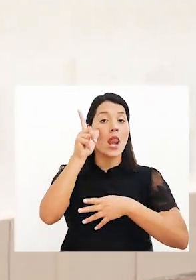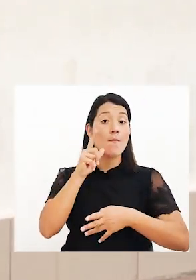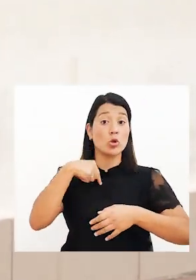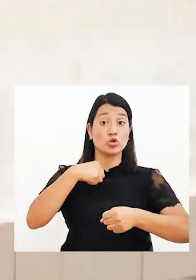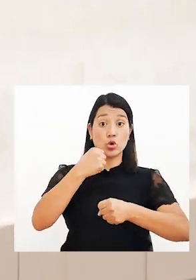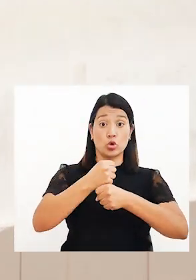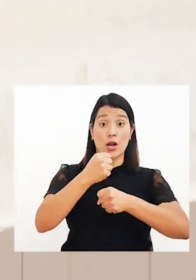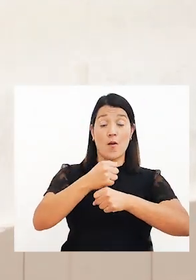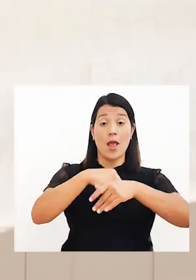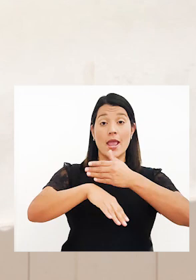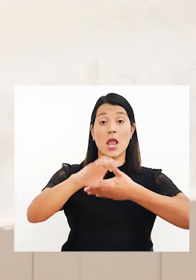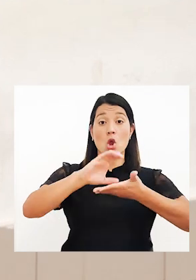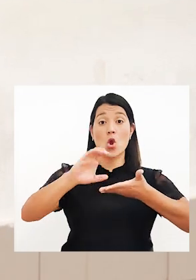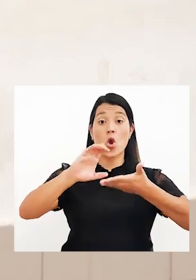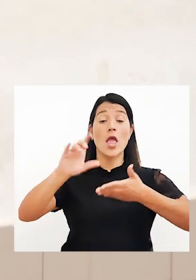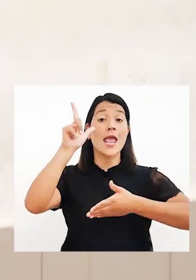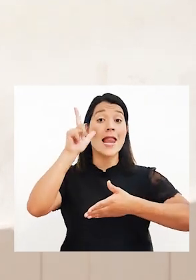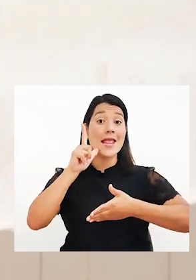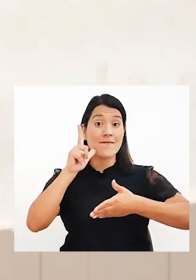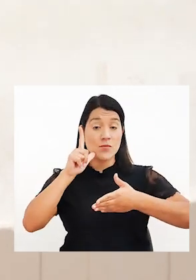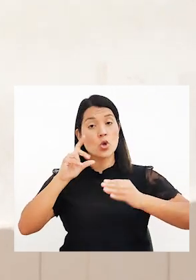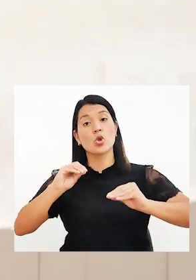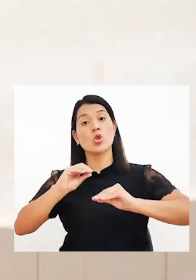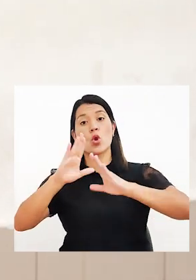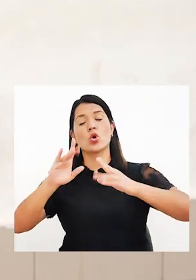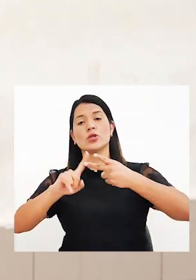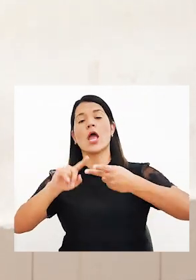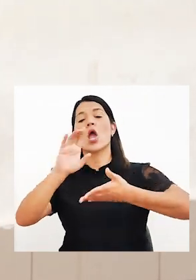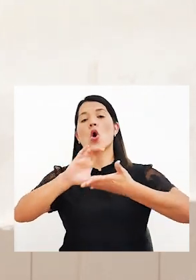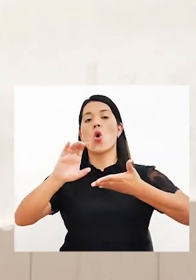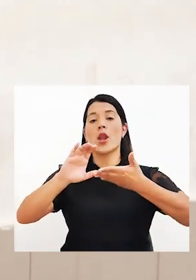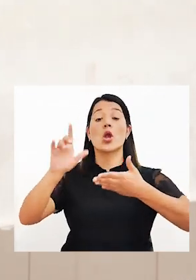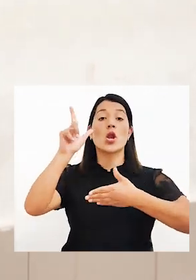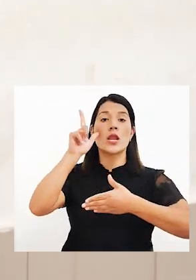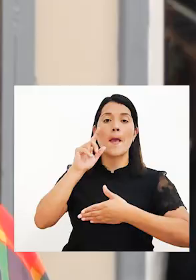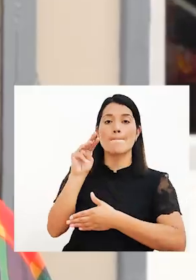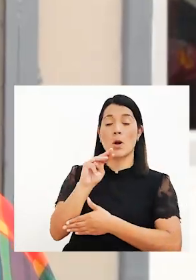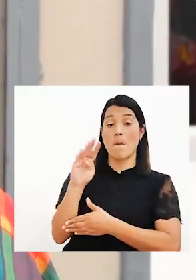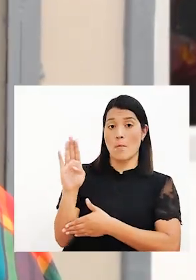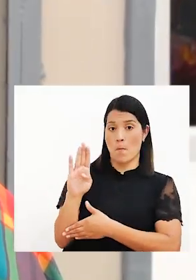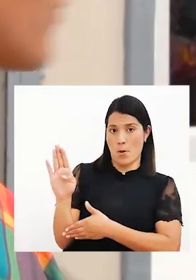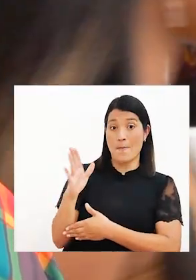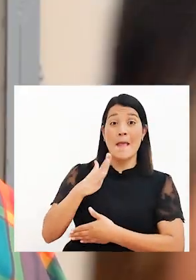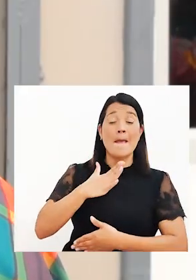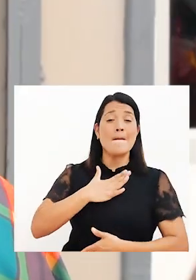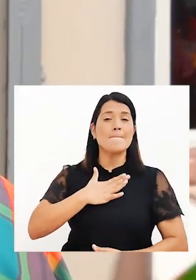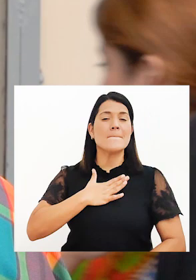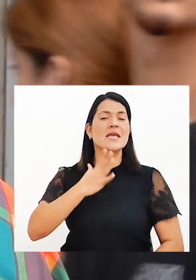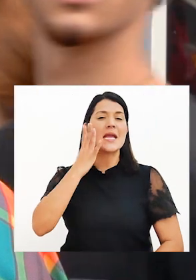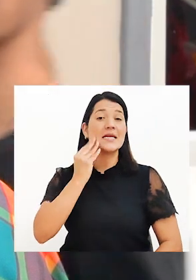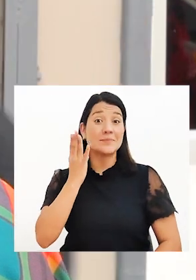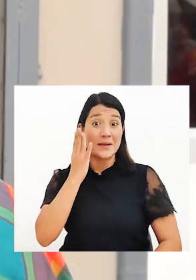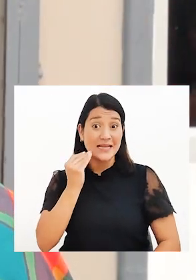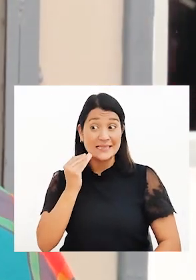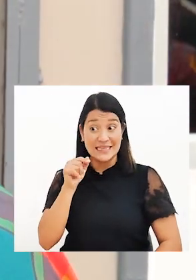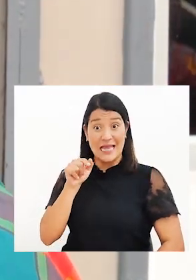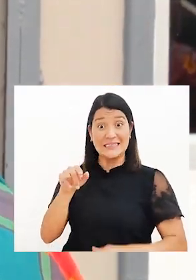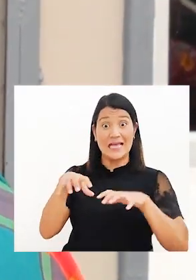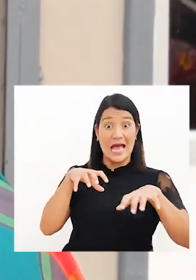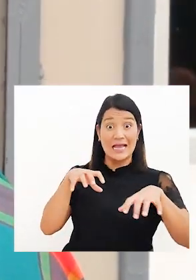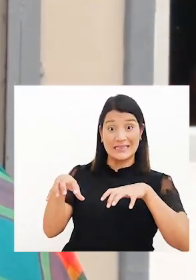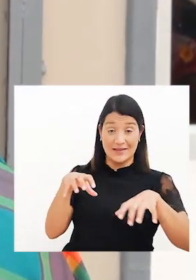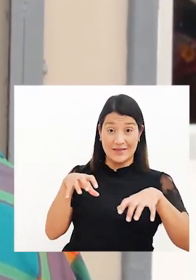Trabajo en el Colegio de Limón Diurno y en el Liceo de Limón Mario Burnburn. Esta experiencia de Grand Parade es una